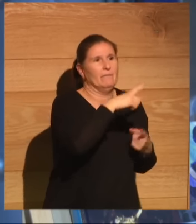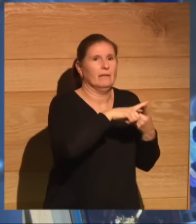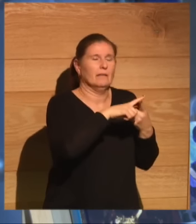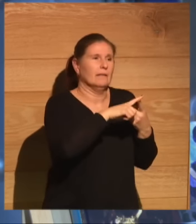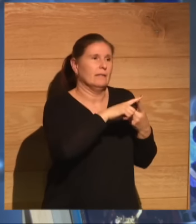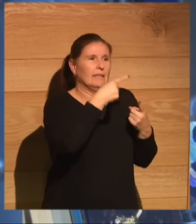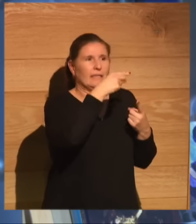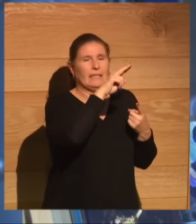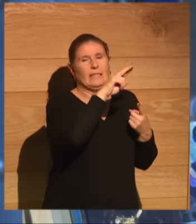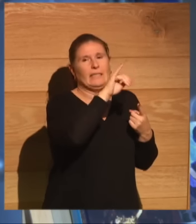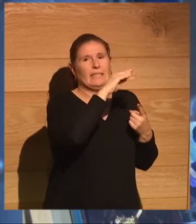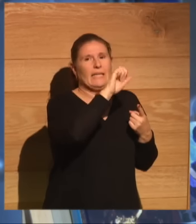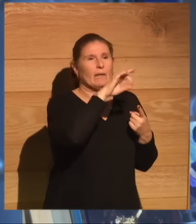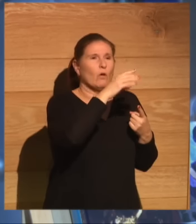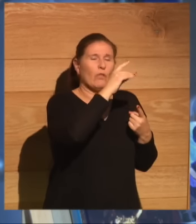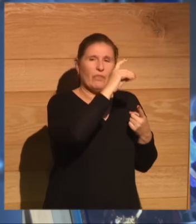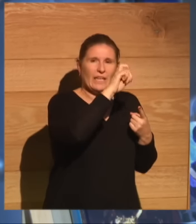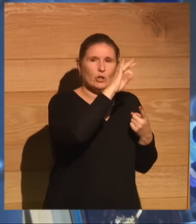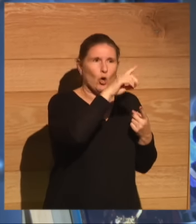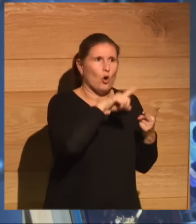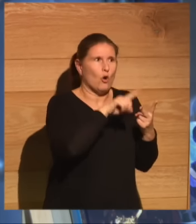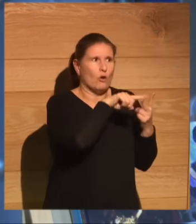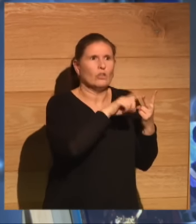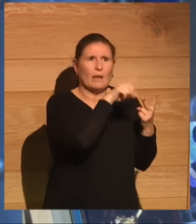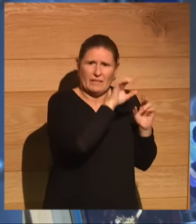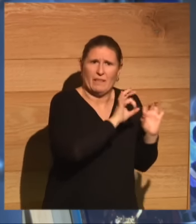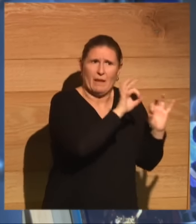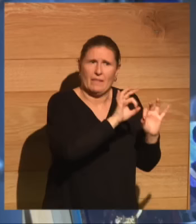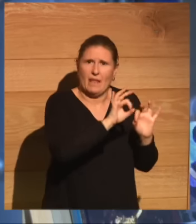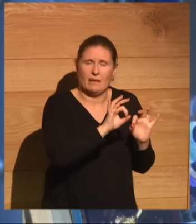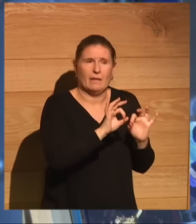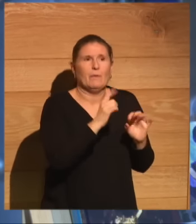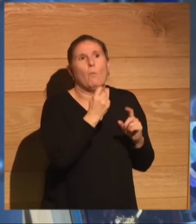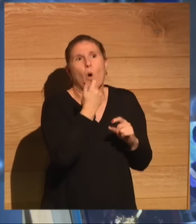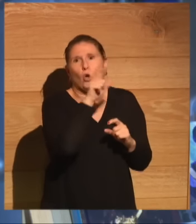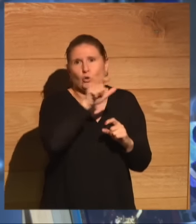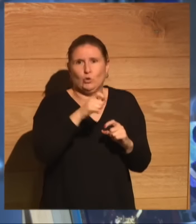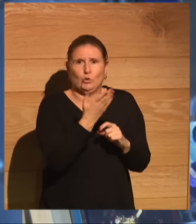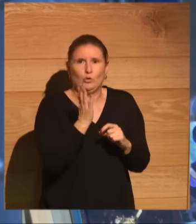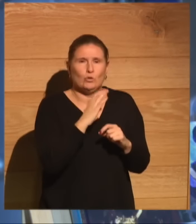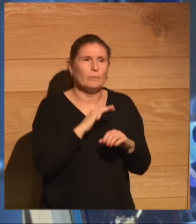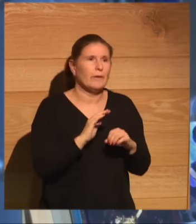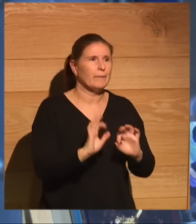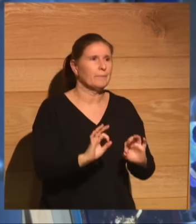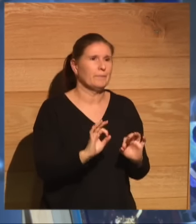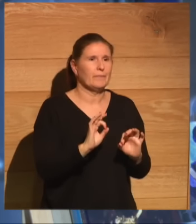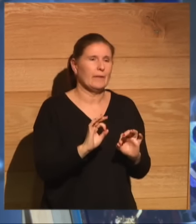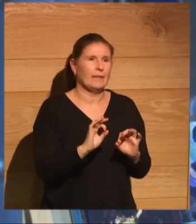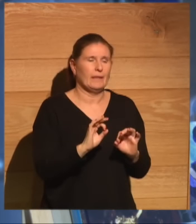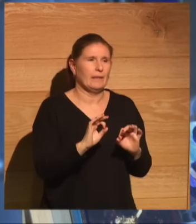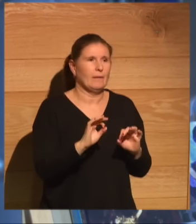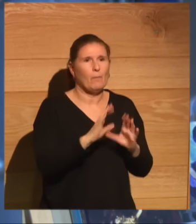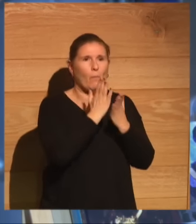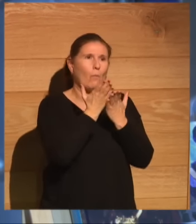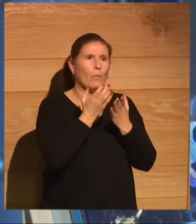creadores por otro lado, porque es normal, porque una persona que acaba haciendo esas cosas generalmente no es porque nazca al mundo a los 38 años, sino porque ha tenido